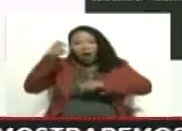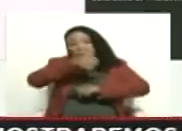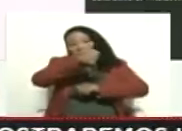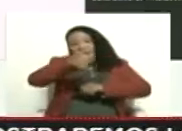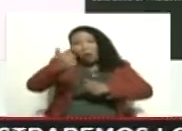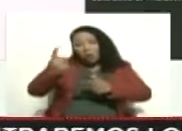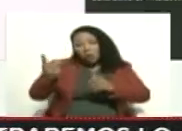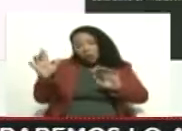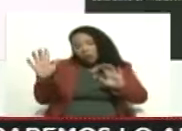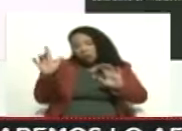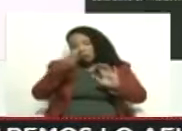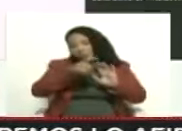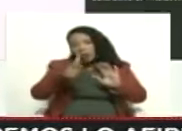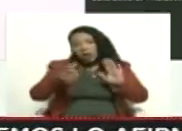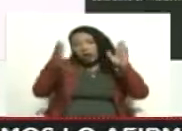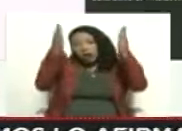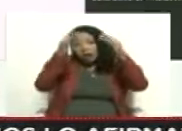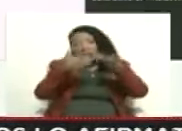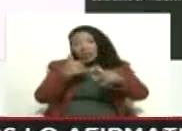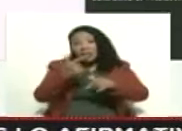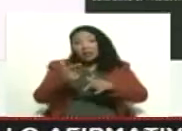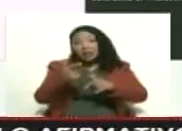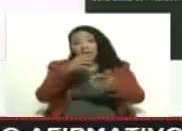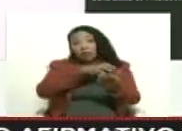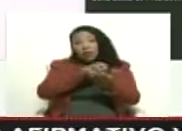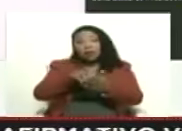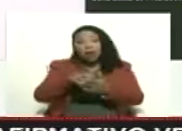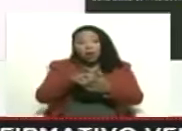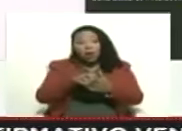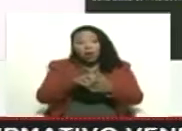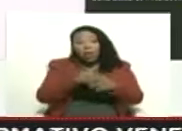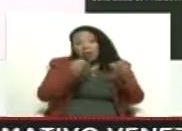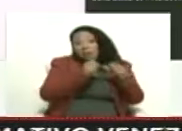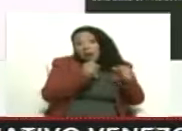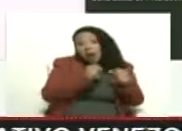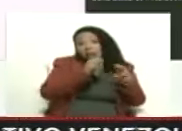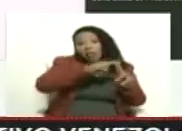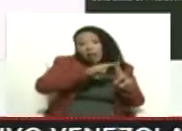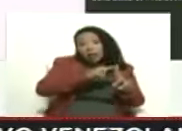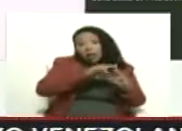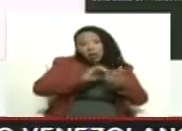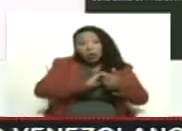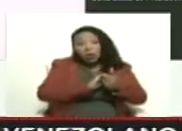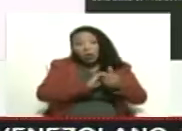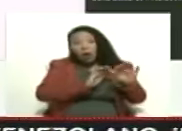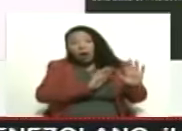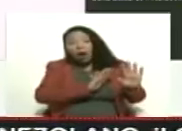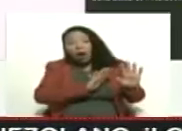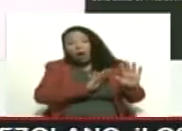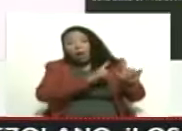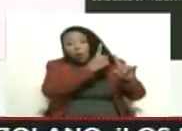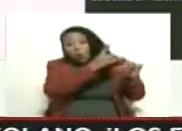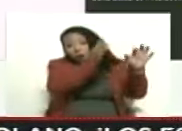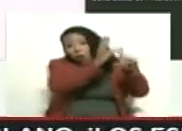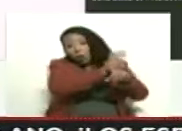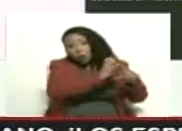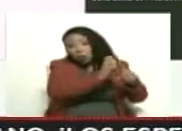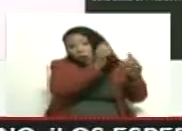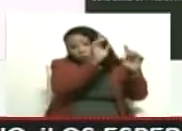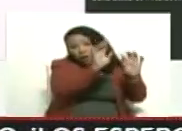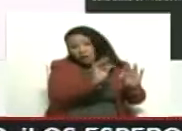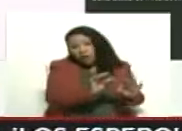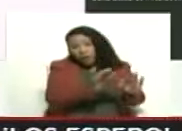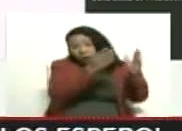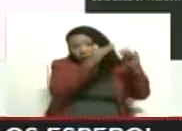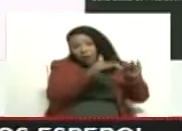más la Navidad con con los Estados andinos por ejemplo uno tiene esa Cómo se llama esa percepción los los